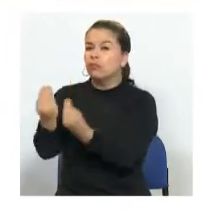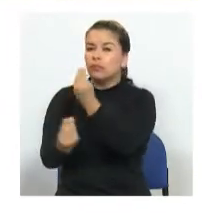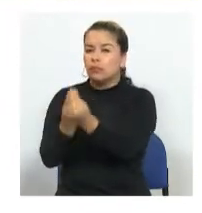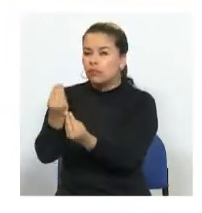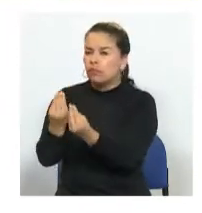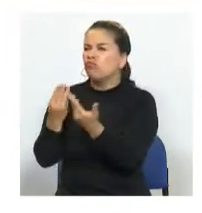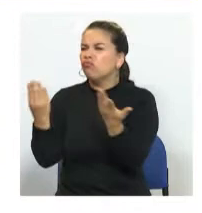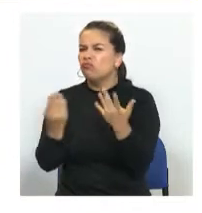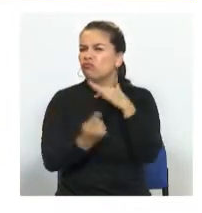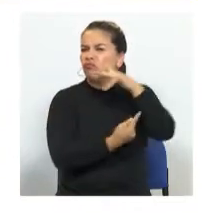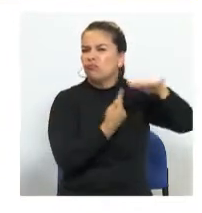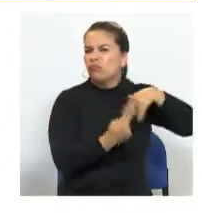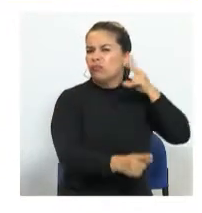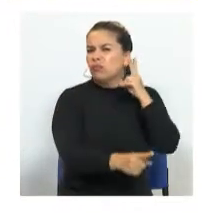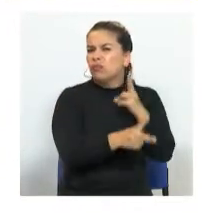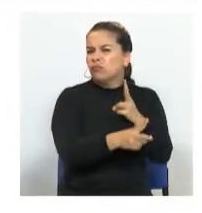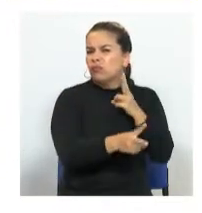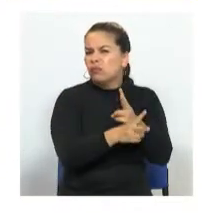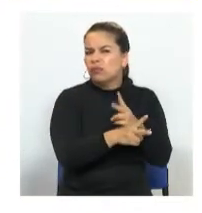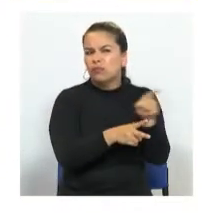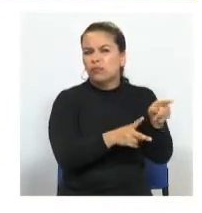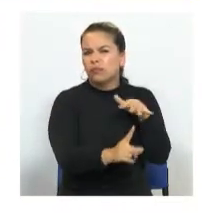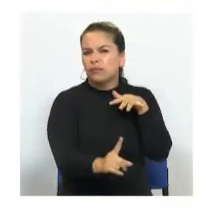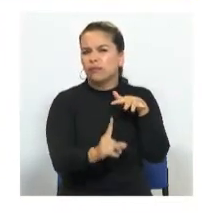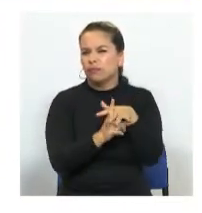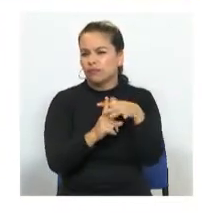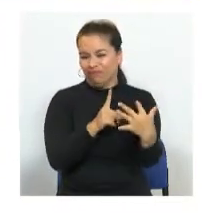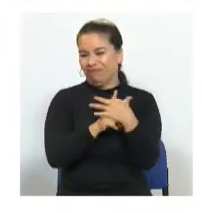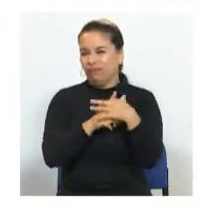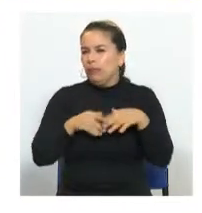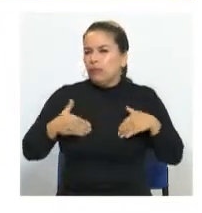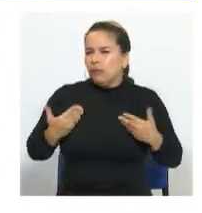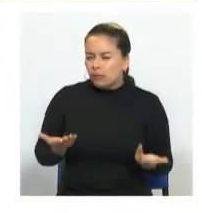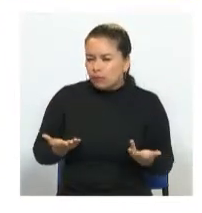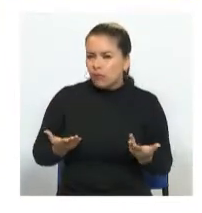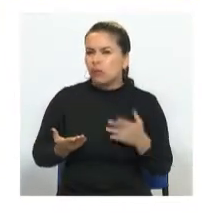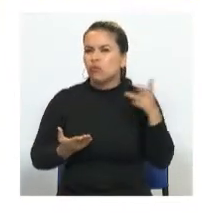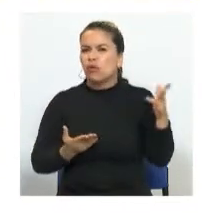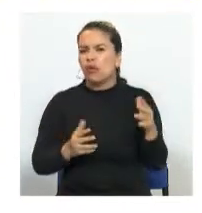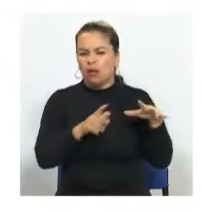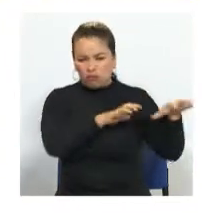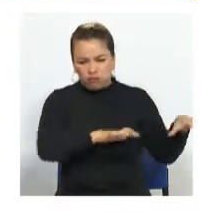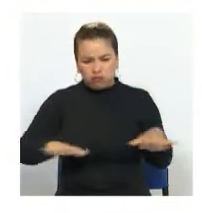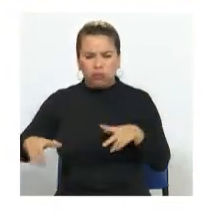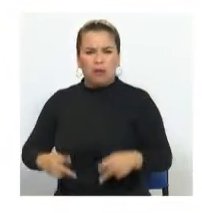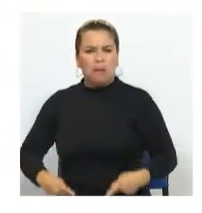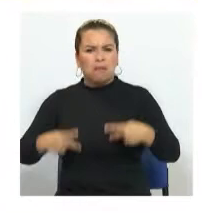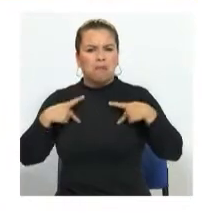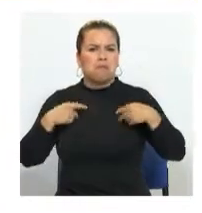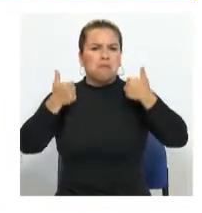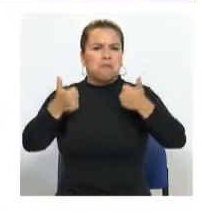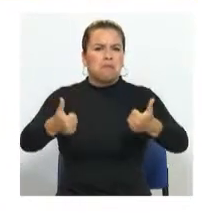factores de riesgo que tiene el paciente, cómo son sus hábitos de vida, si tiene o no tiene hábitos